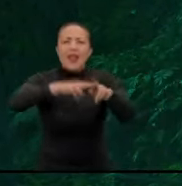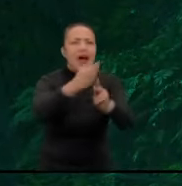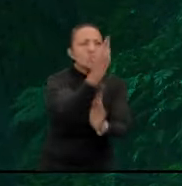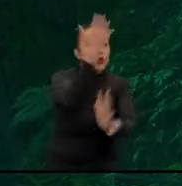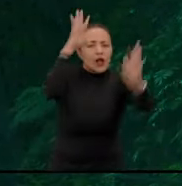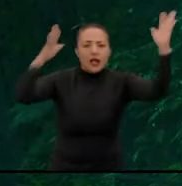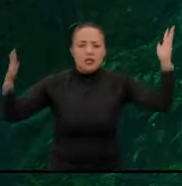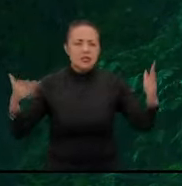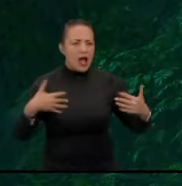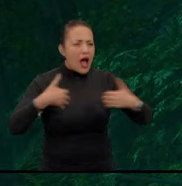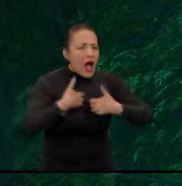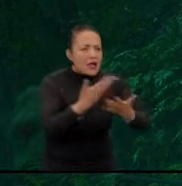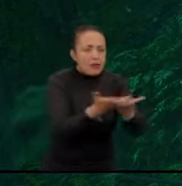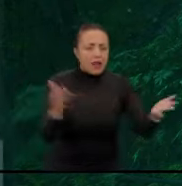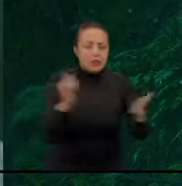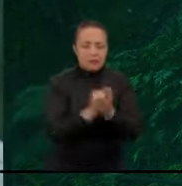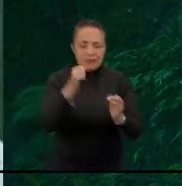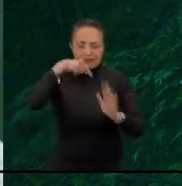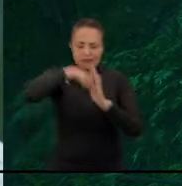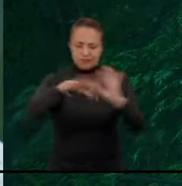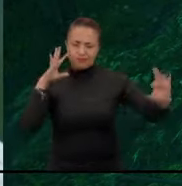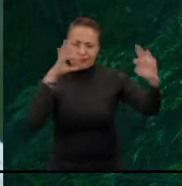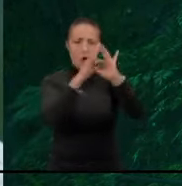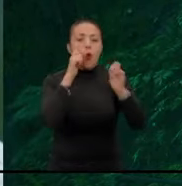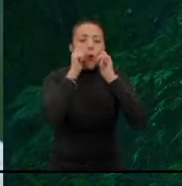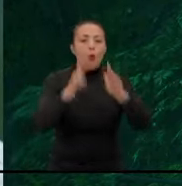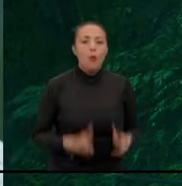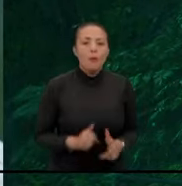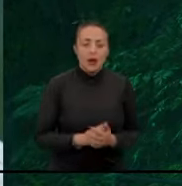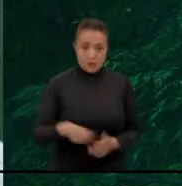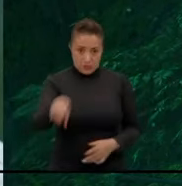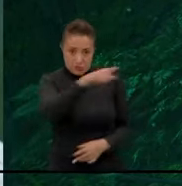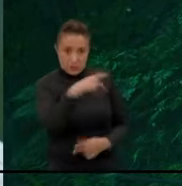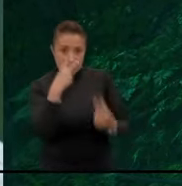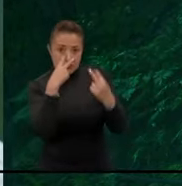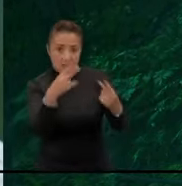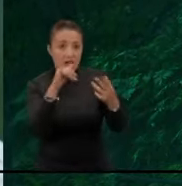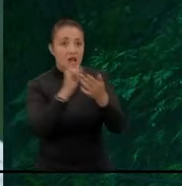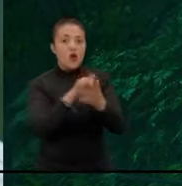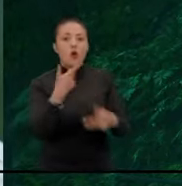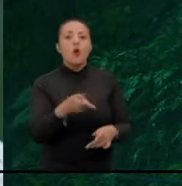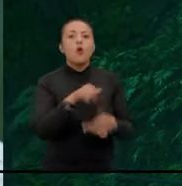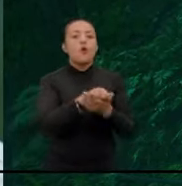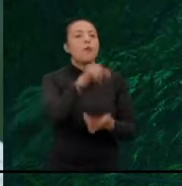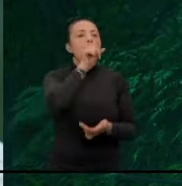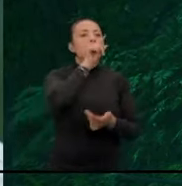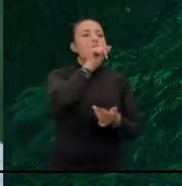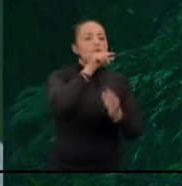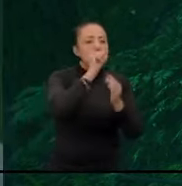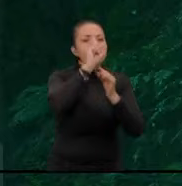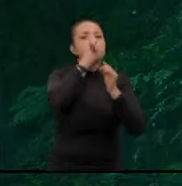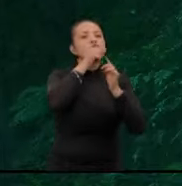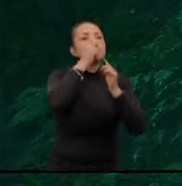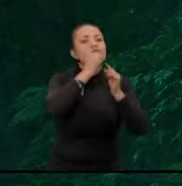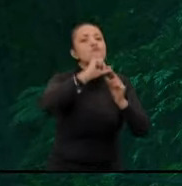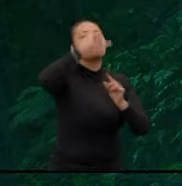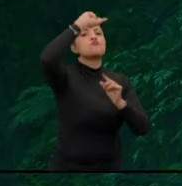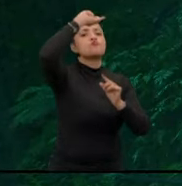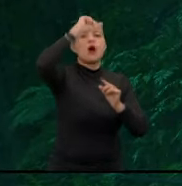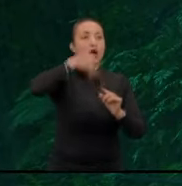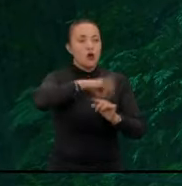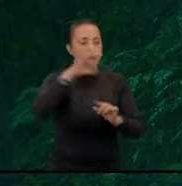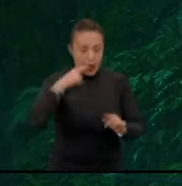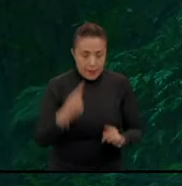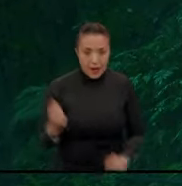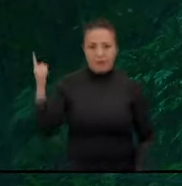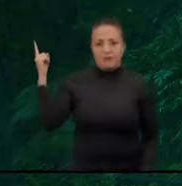profundo enfoque humano. ¿Alguna vez han visto un pájaro con el pico curvado hacia arriba? Yo tampoco, pero hoy les tengo uno.